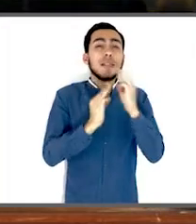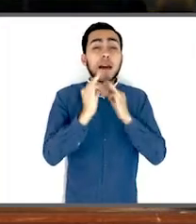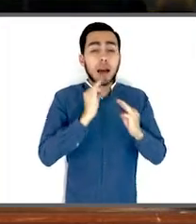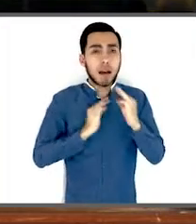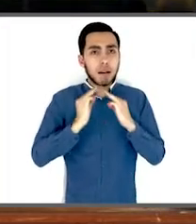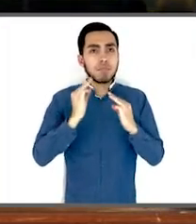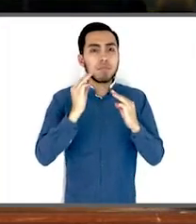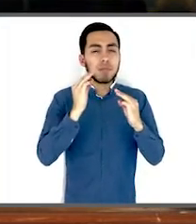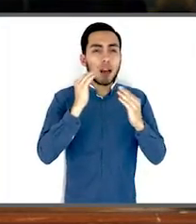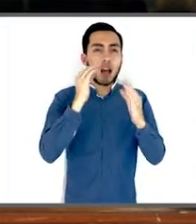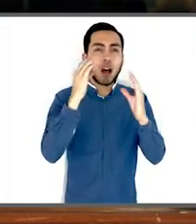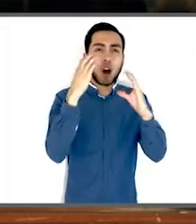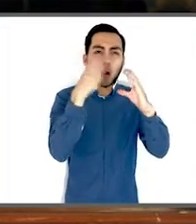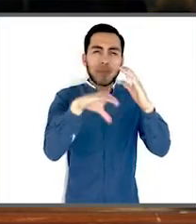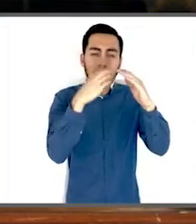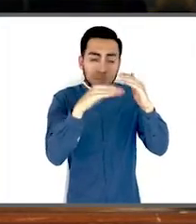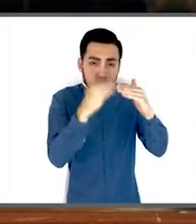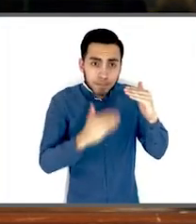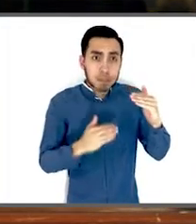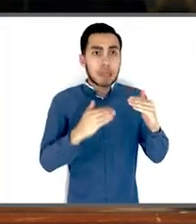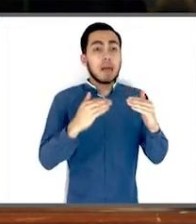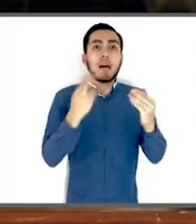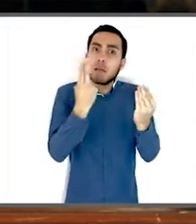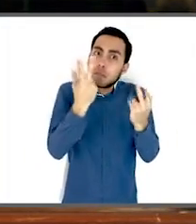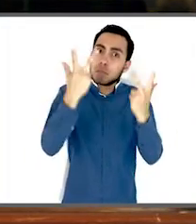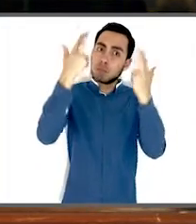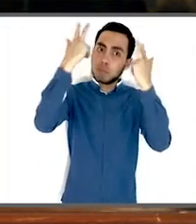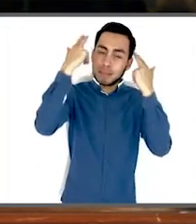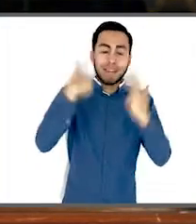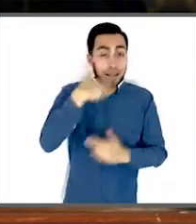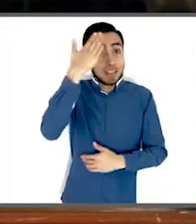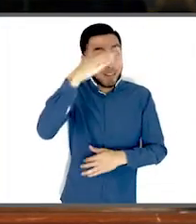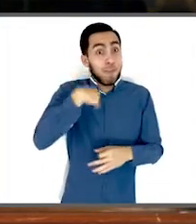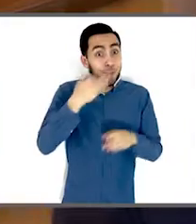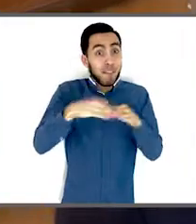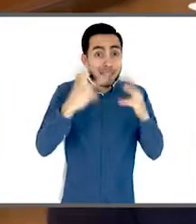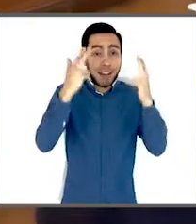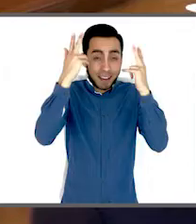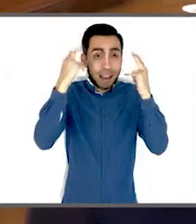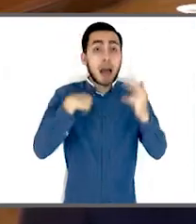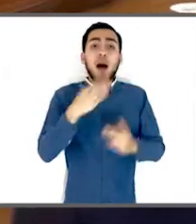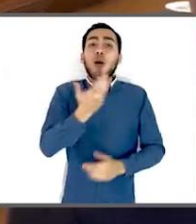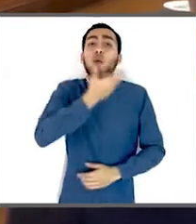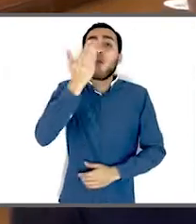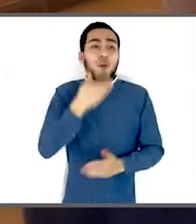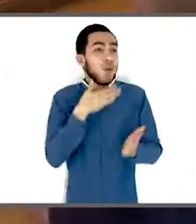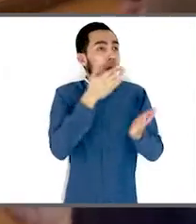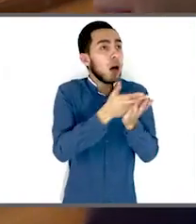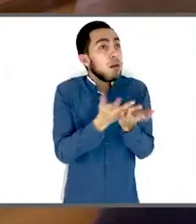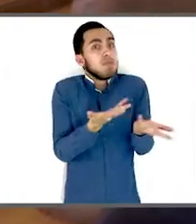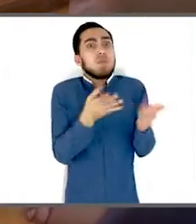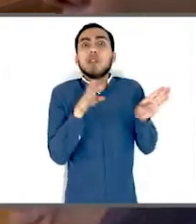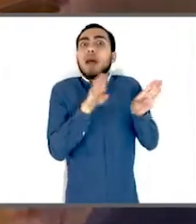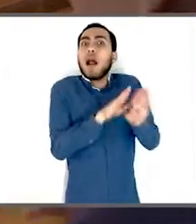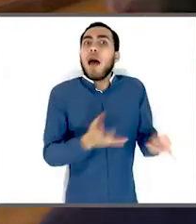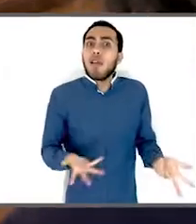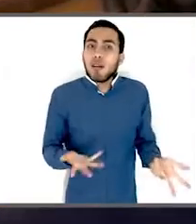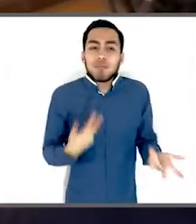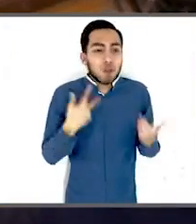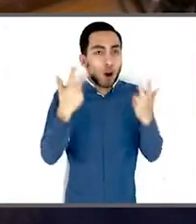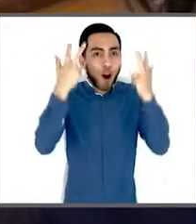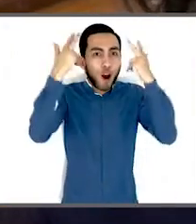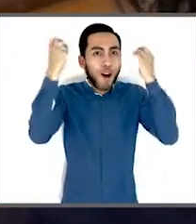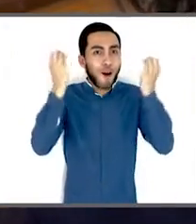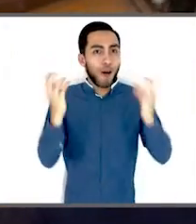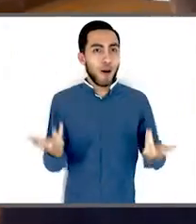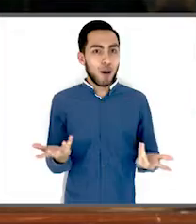redes sociales. Oiga, alcalde, como que le hace falta una cortadita de pelo. Y sí, sí es cierto, sí me hace falta, pero no he podido ir porque a donde voy a peluquearme,